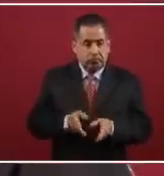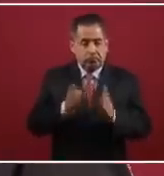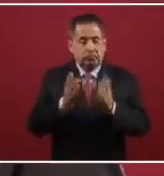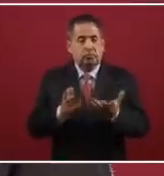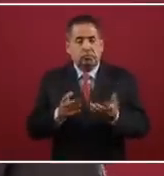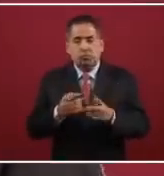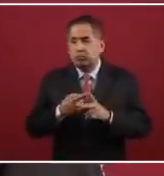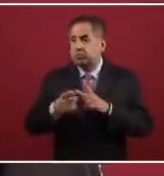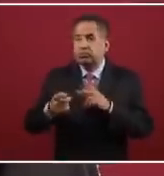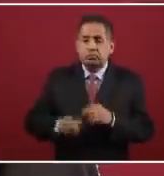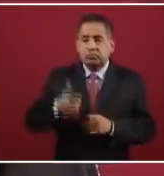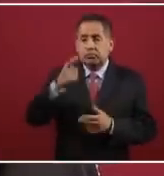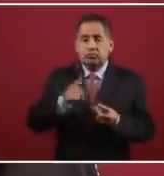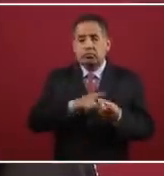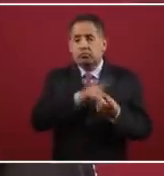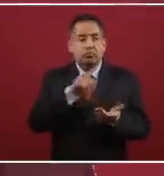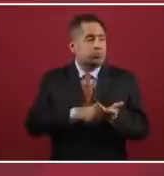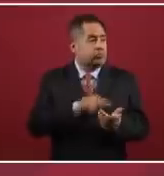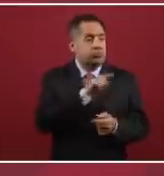iniciamos